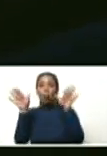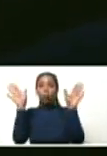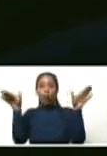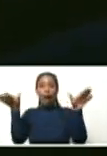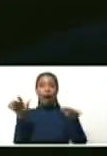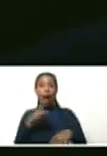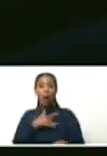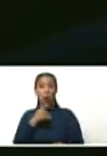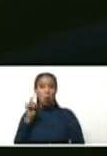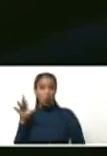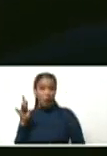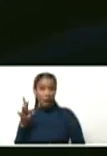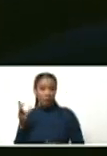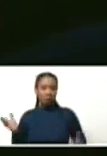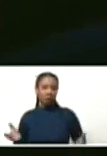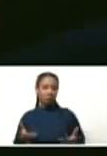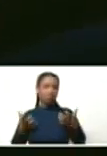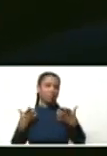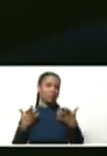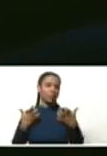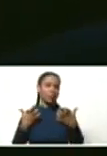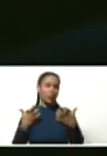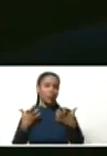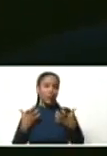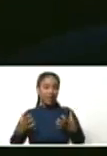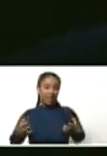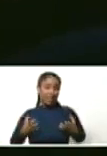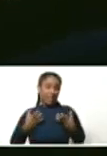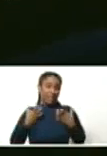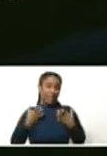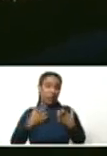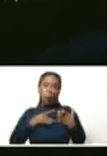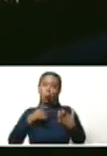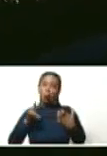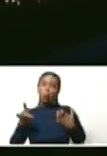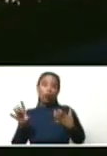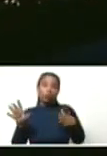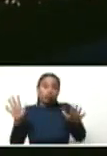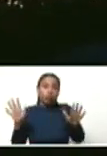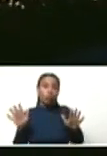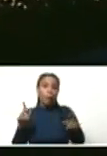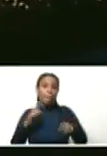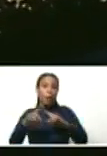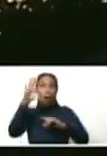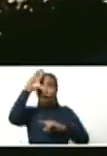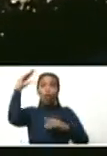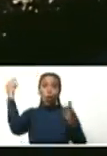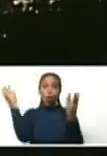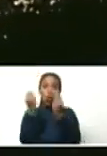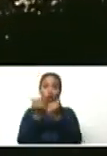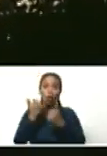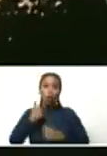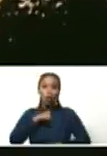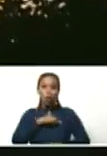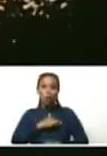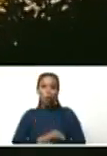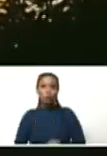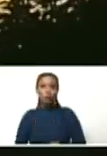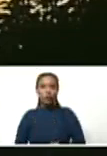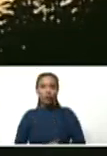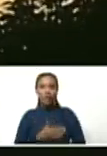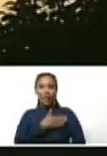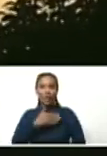le duela, que le arda. Y al que rearda, que le duela. Pero Dios con nosotros, ¿quién